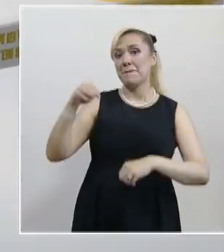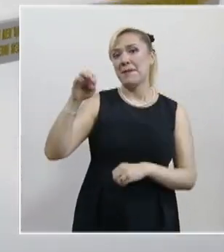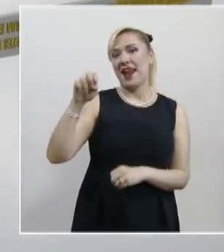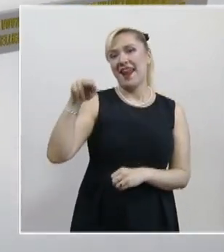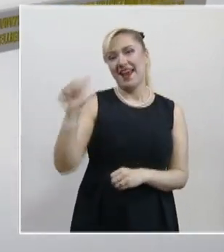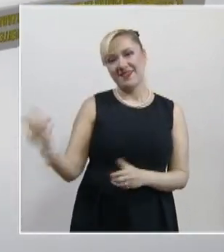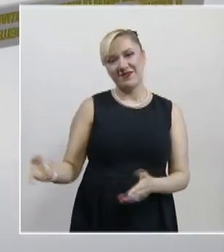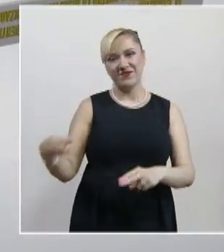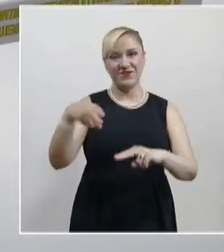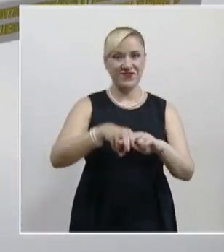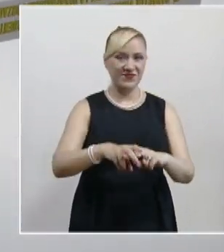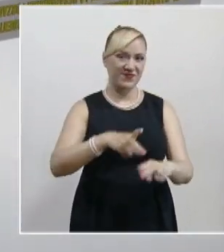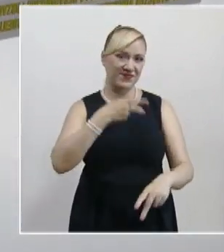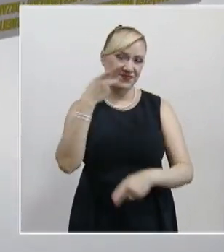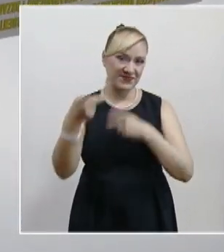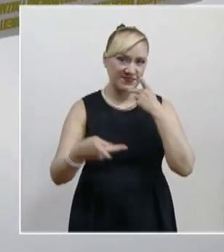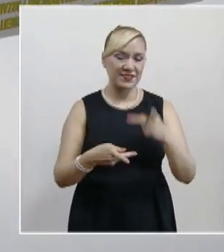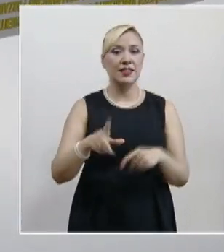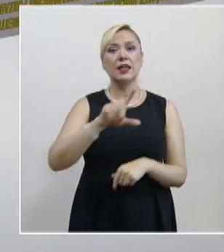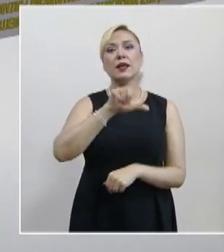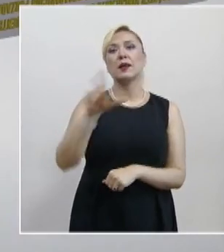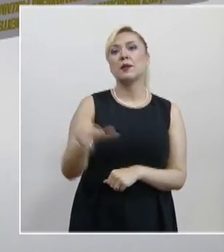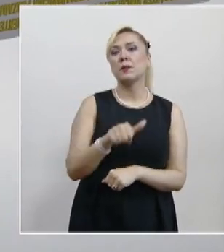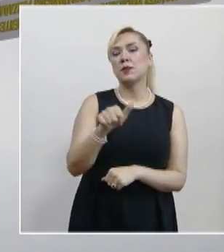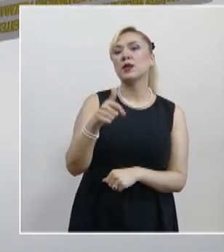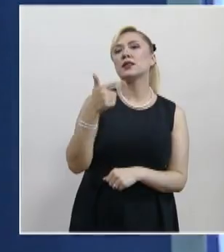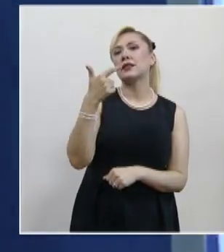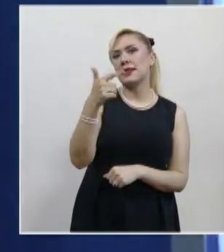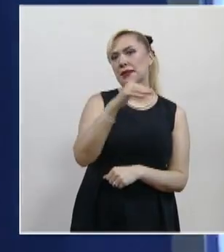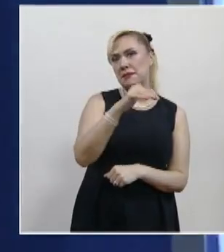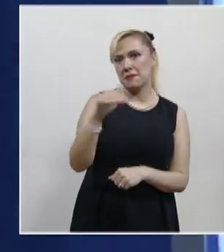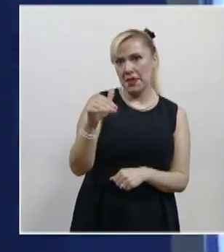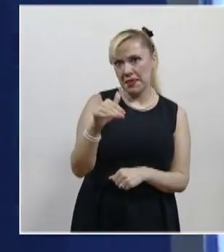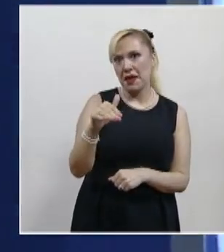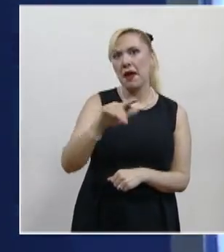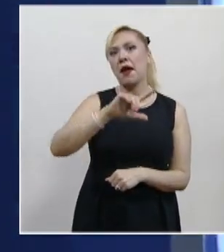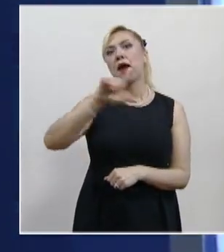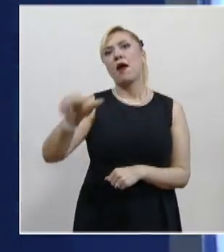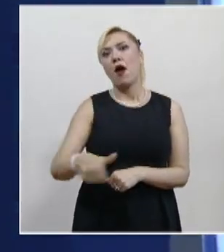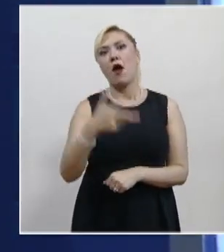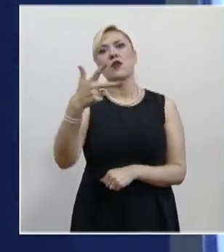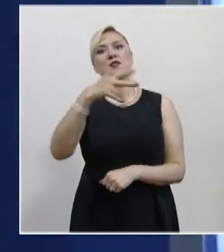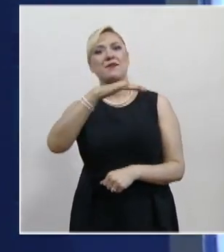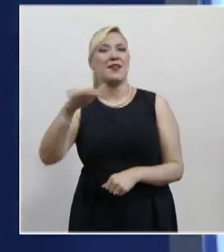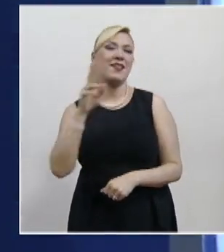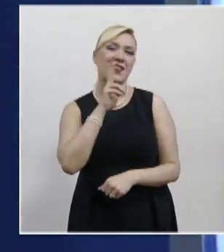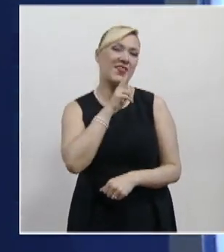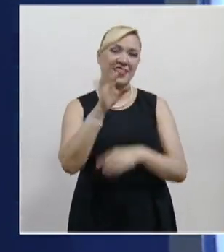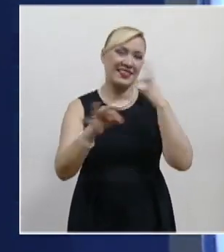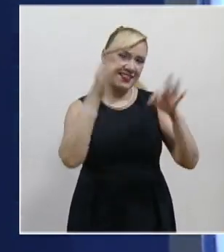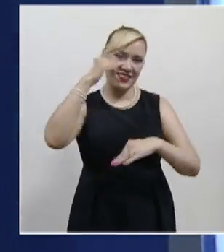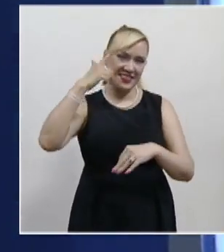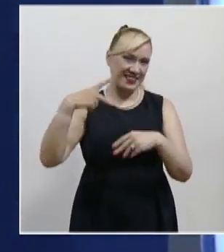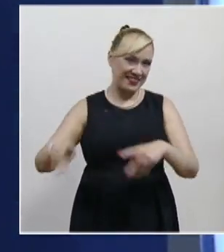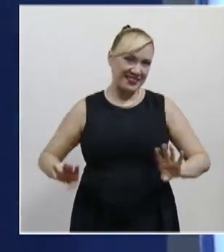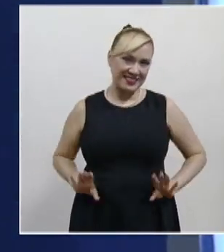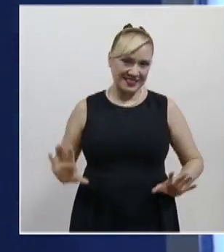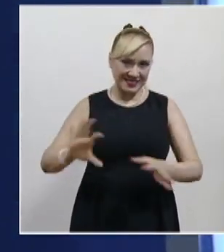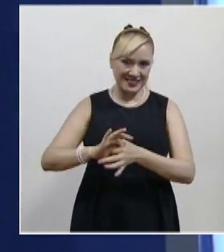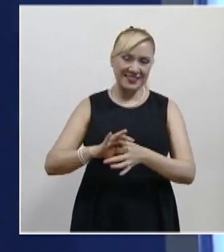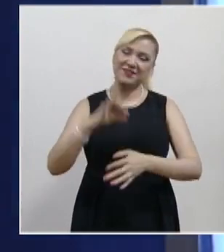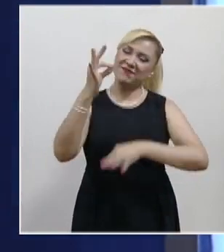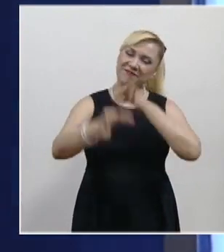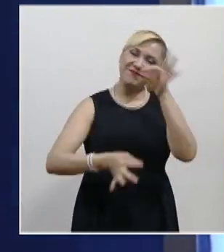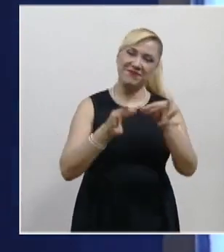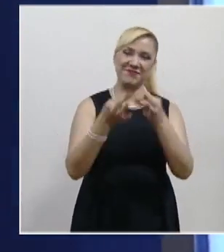Ortiz Mena. A las 19:30 horas no se pierde el avance informativo y a las 20:30 horas nuestro noticiario nocturno. Es así como llegamos al final de